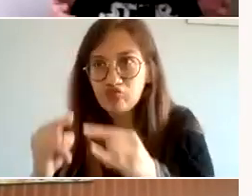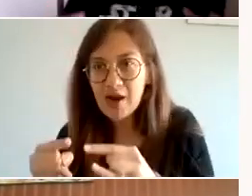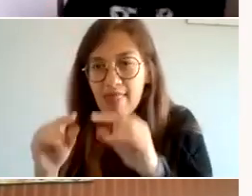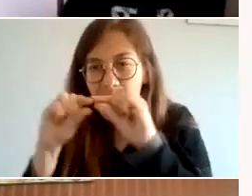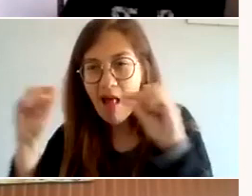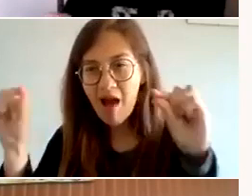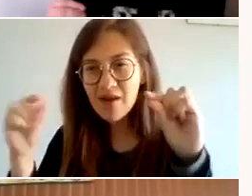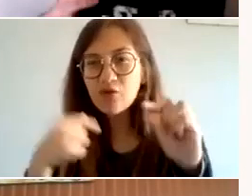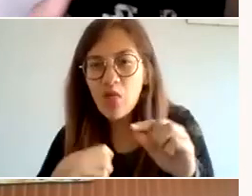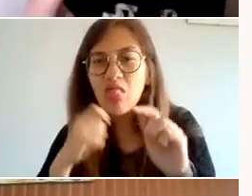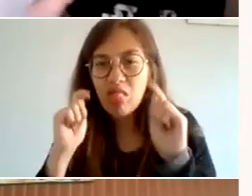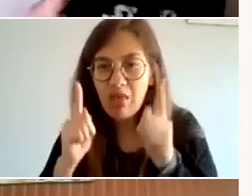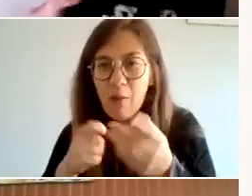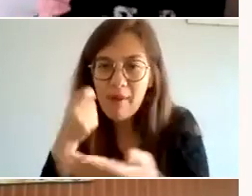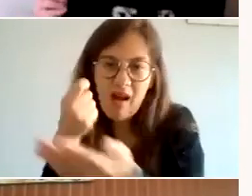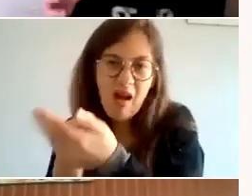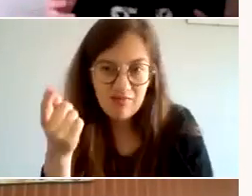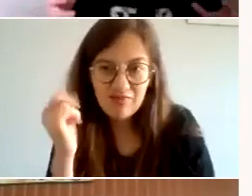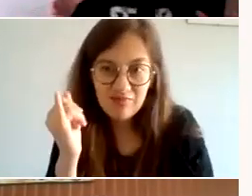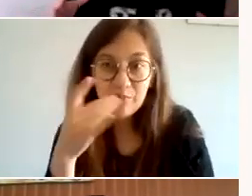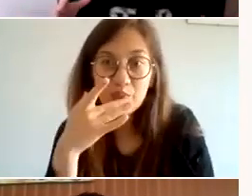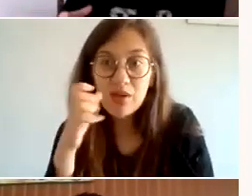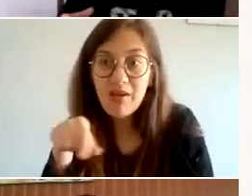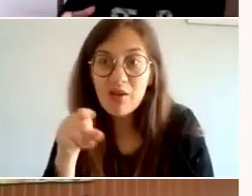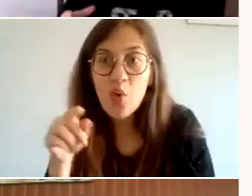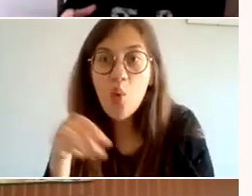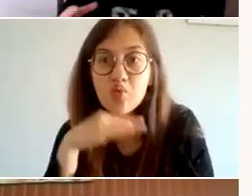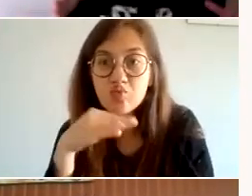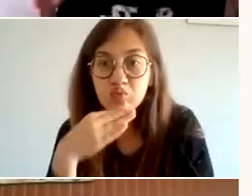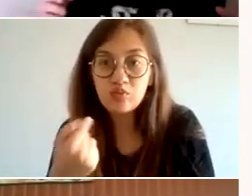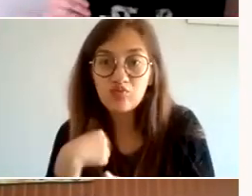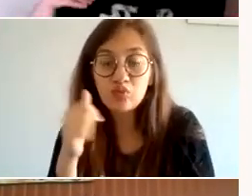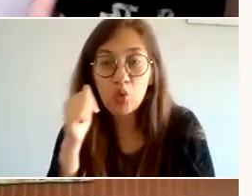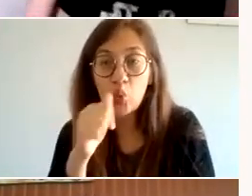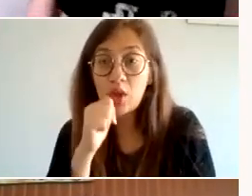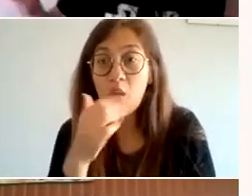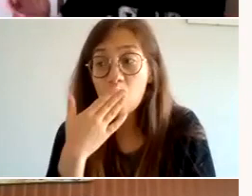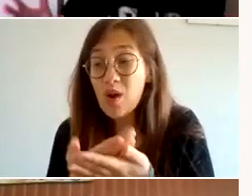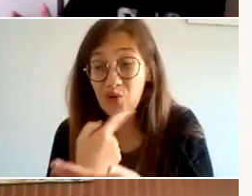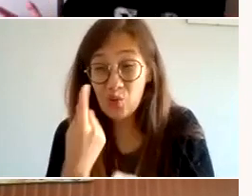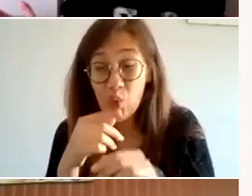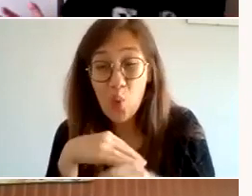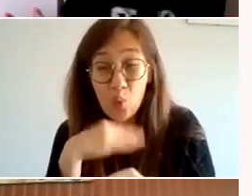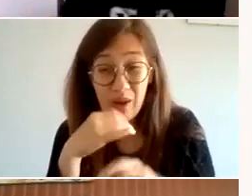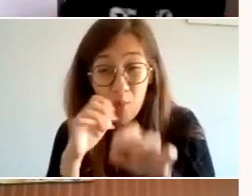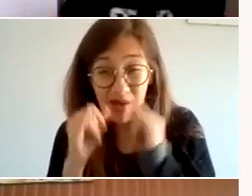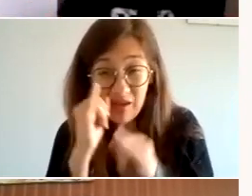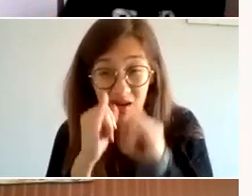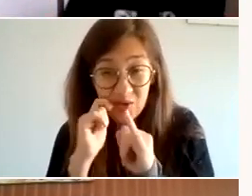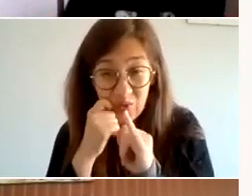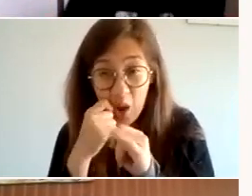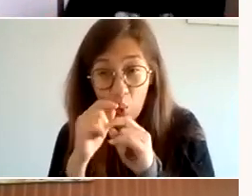estos equipos que pueden procesar información de alto nivel para mandarlo hasta otra parte del